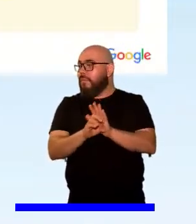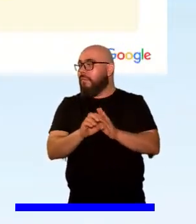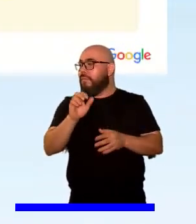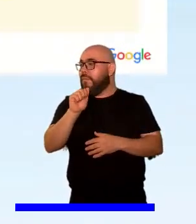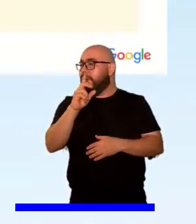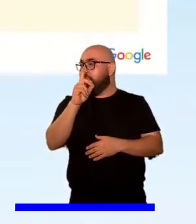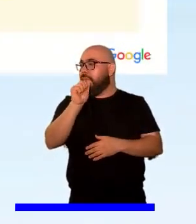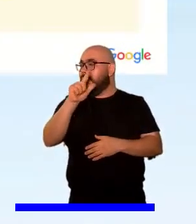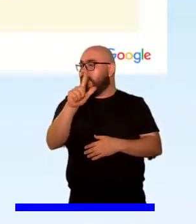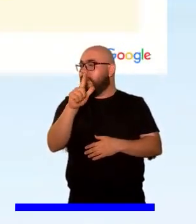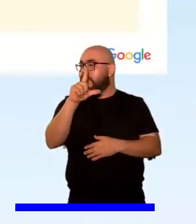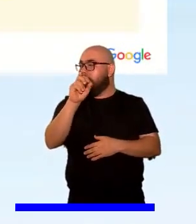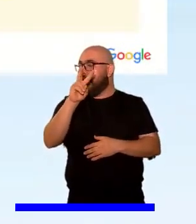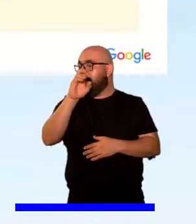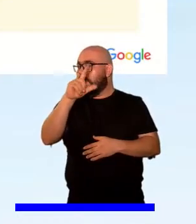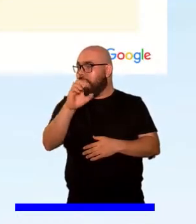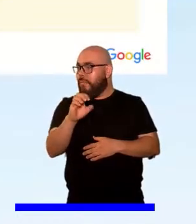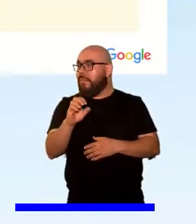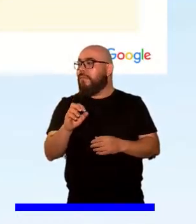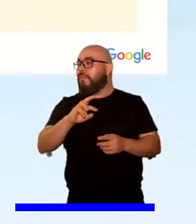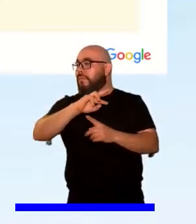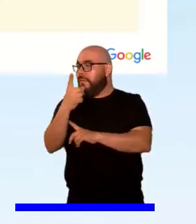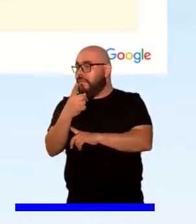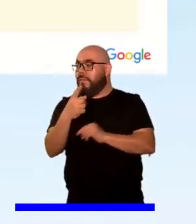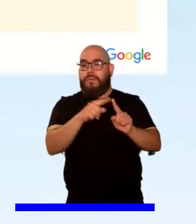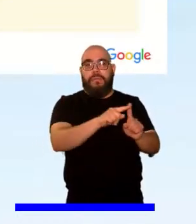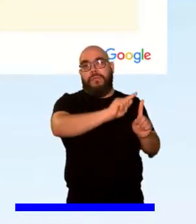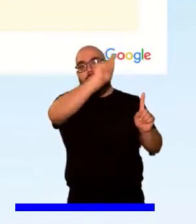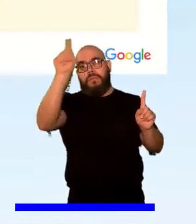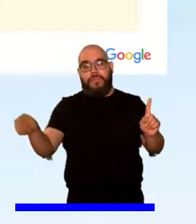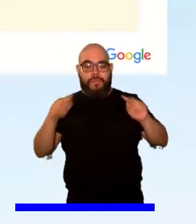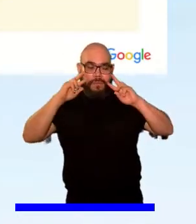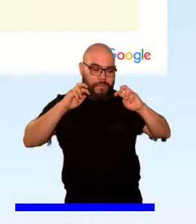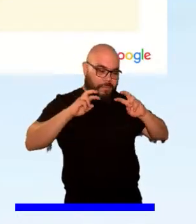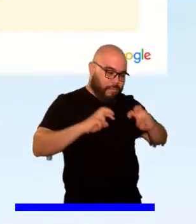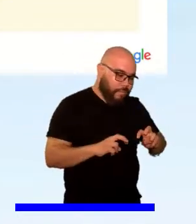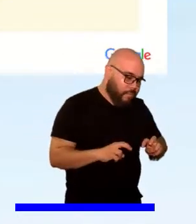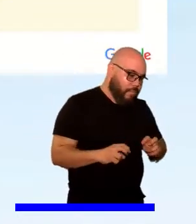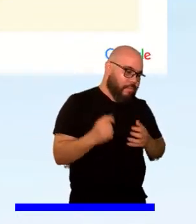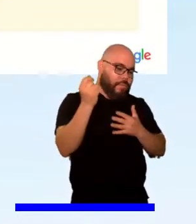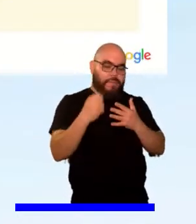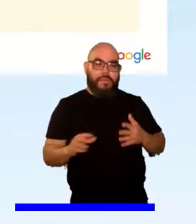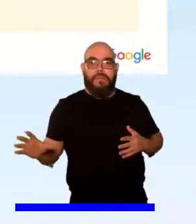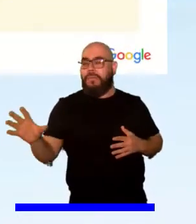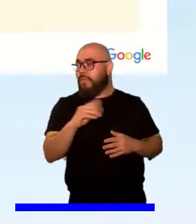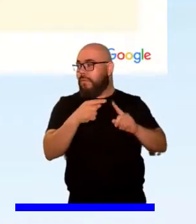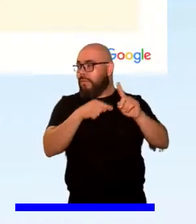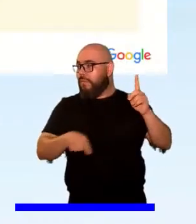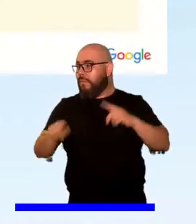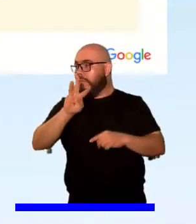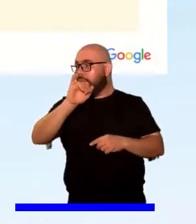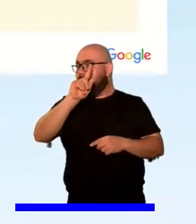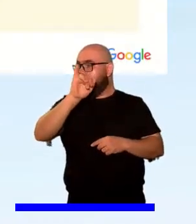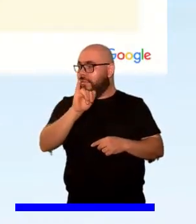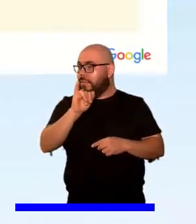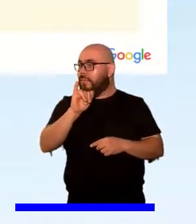Lovelace. Pero entonces ese agente, cuando recibe el nombre, se lo va a pasar a un investigador. Ese investigador va a ir a Wikipedia, va a